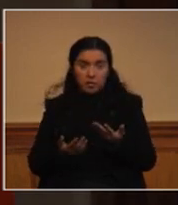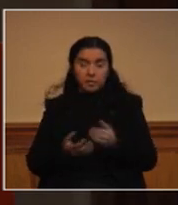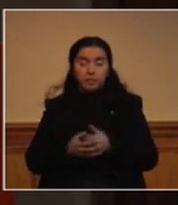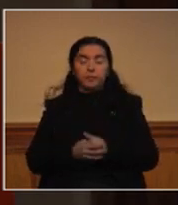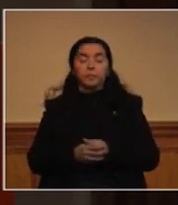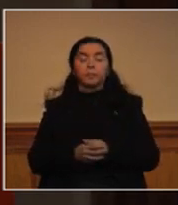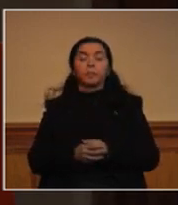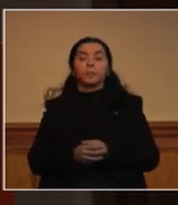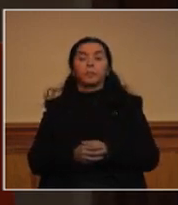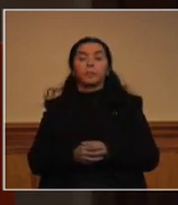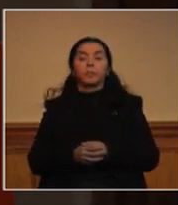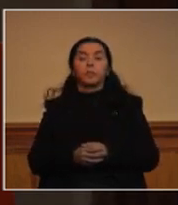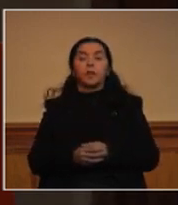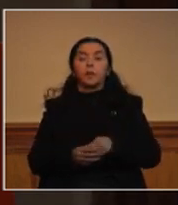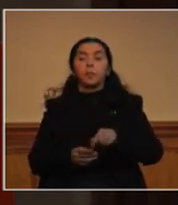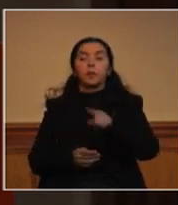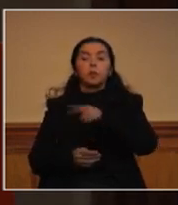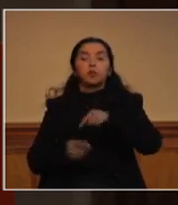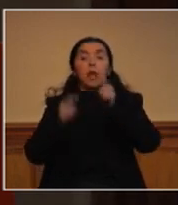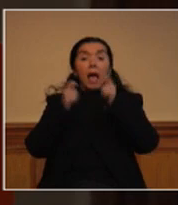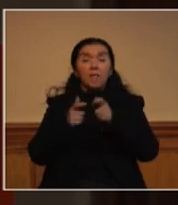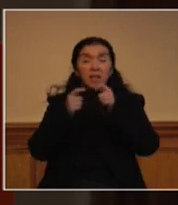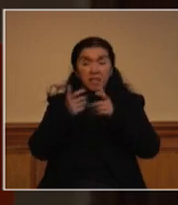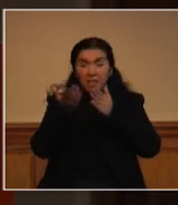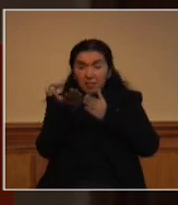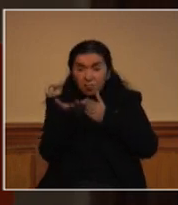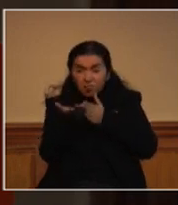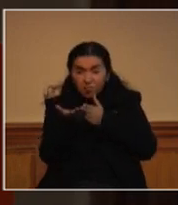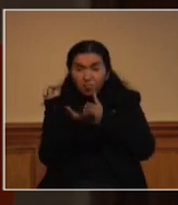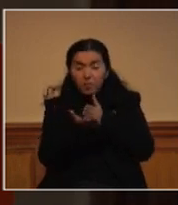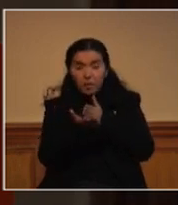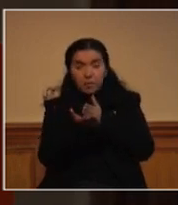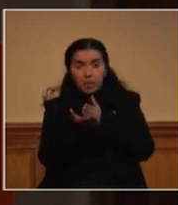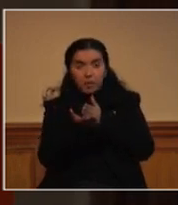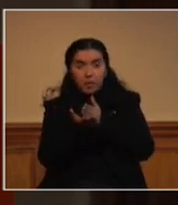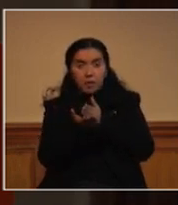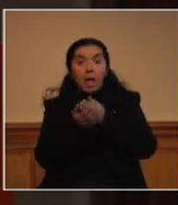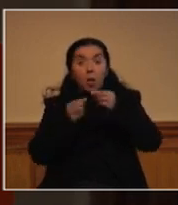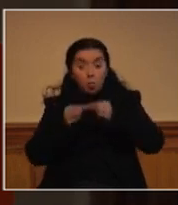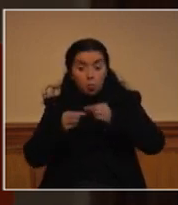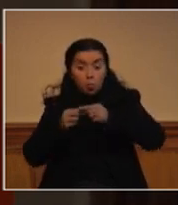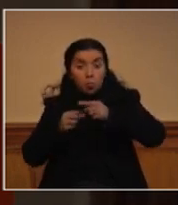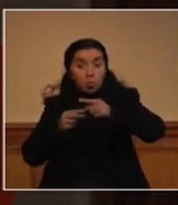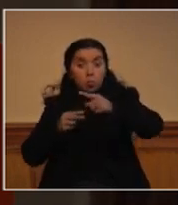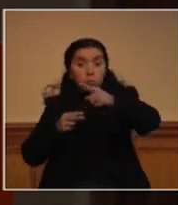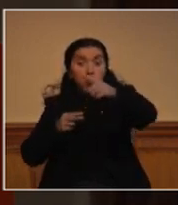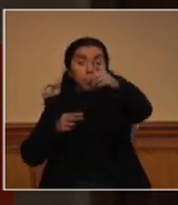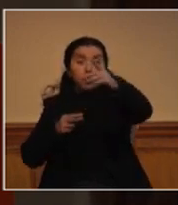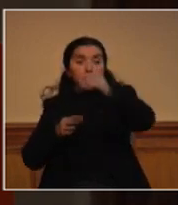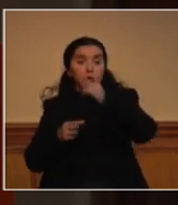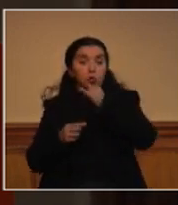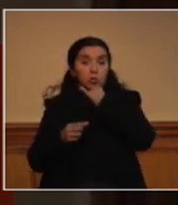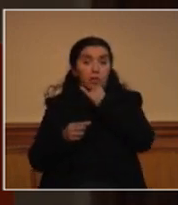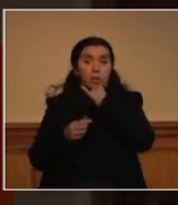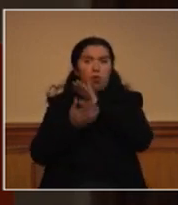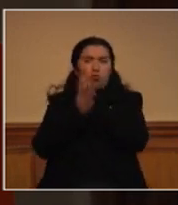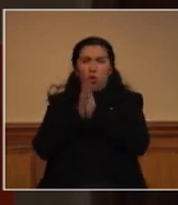escribir. Porque si son habilidades emergentes, si son habilidades evolutivas, no tenemos el todo o la